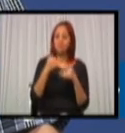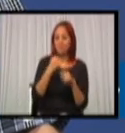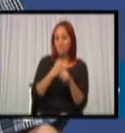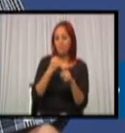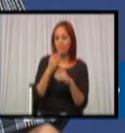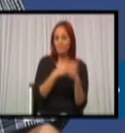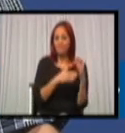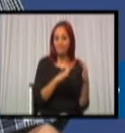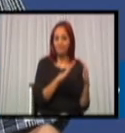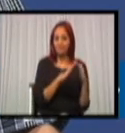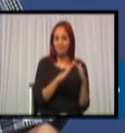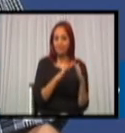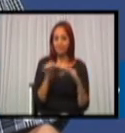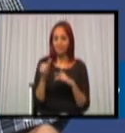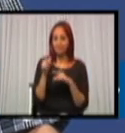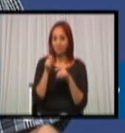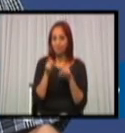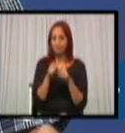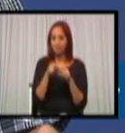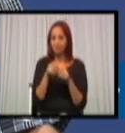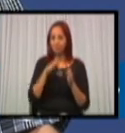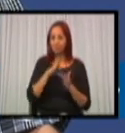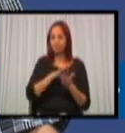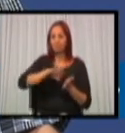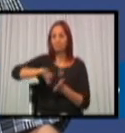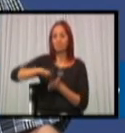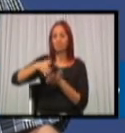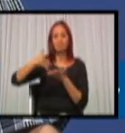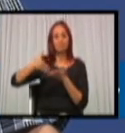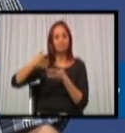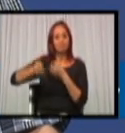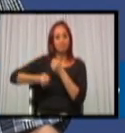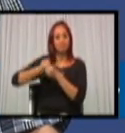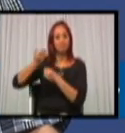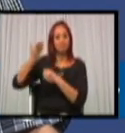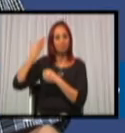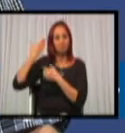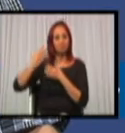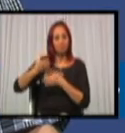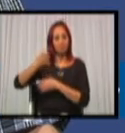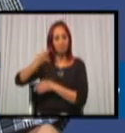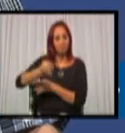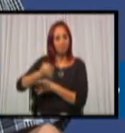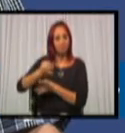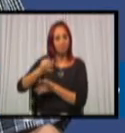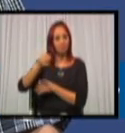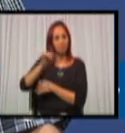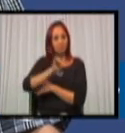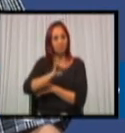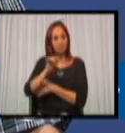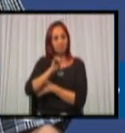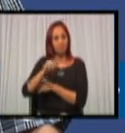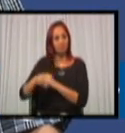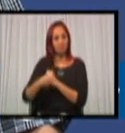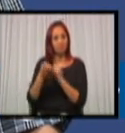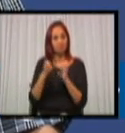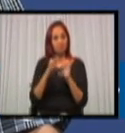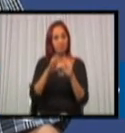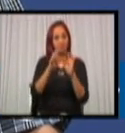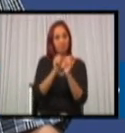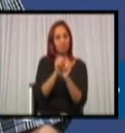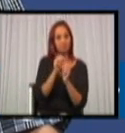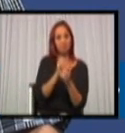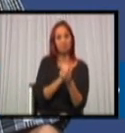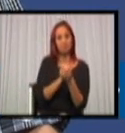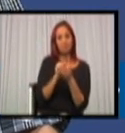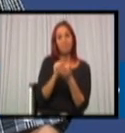de vivienda, otro punto que se ha dejado de lado de hace muchos años, y gestionaremos, y igual realizaremos estrategias con el Bambi, con